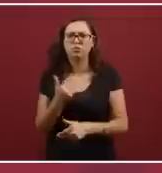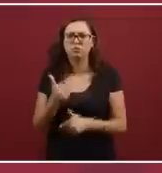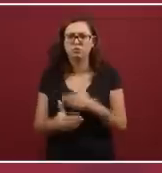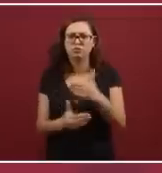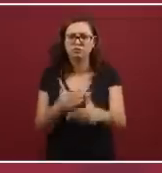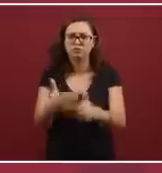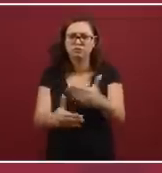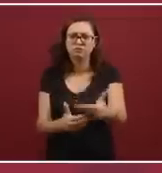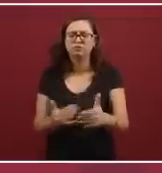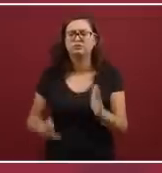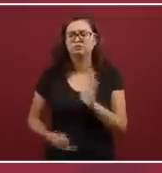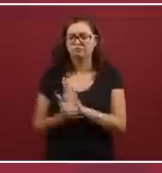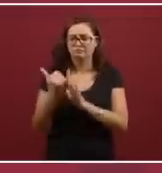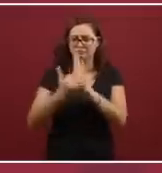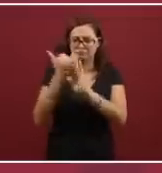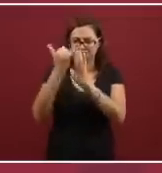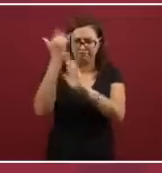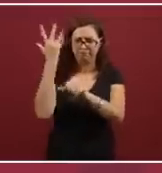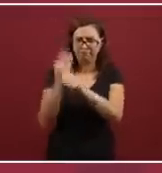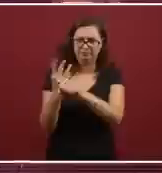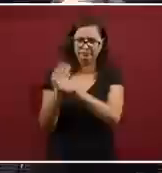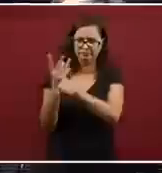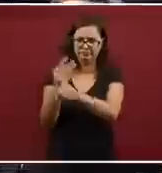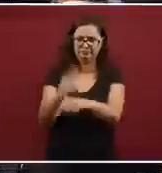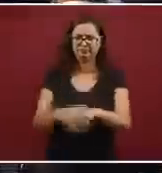en las obras de reconstrucción.